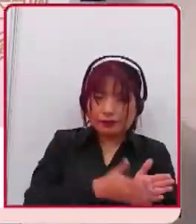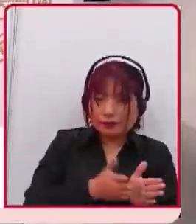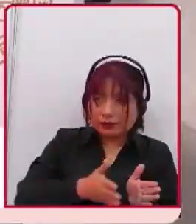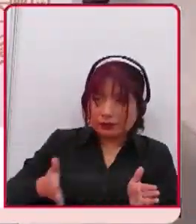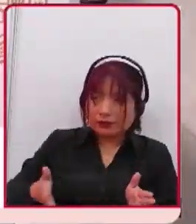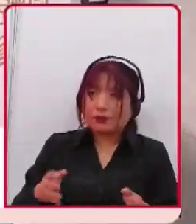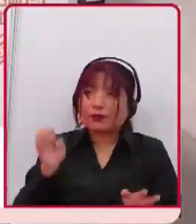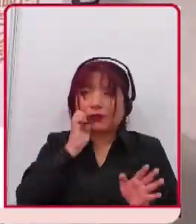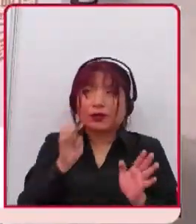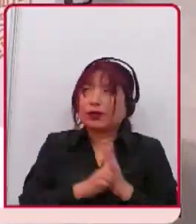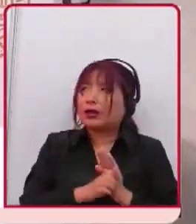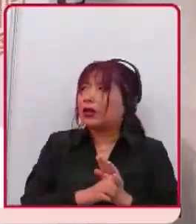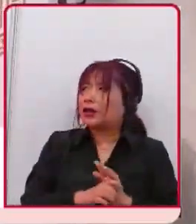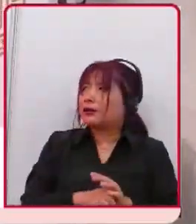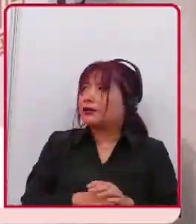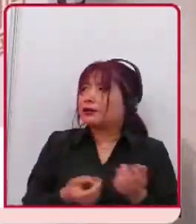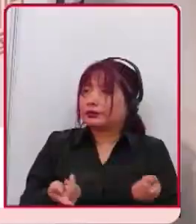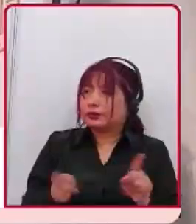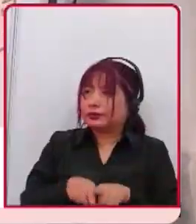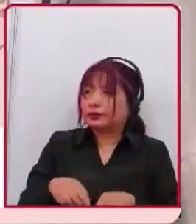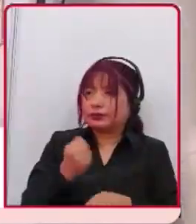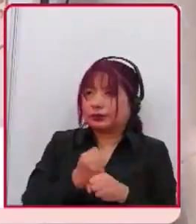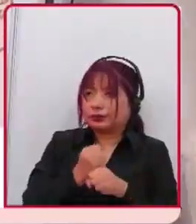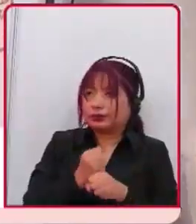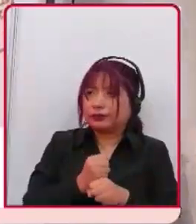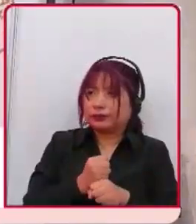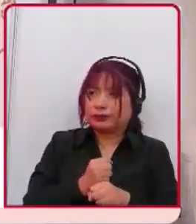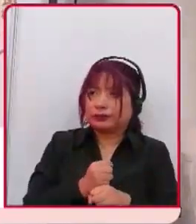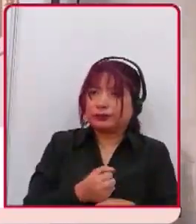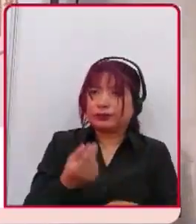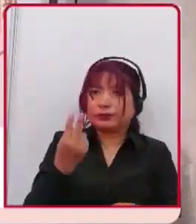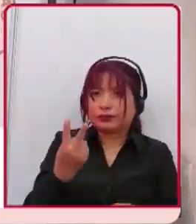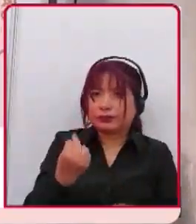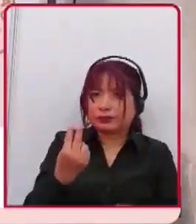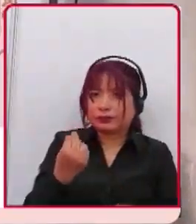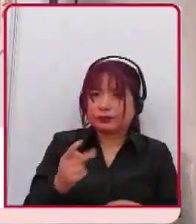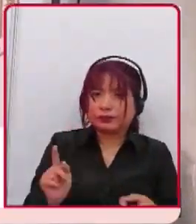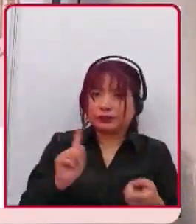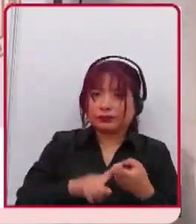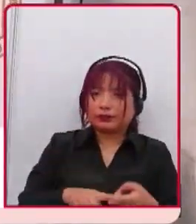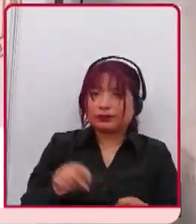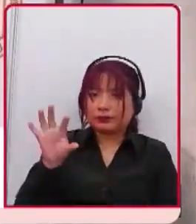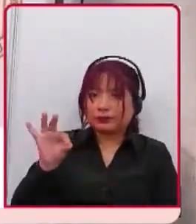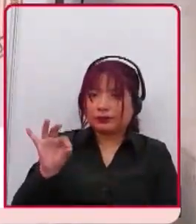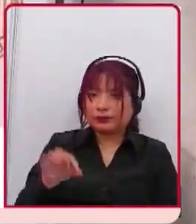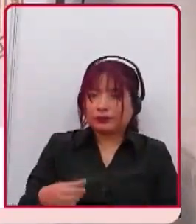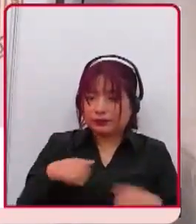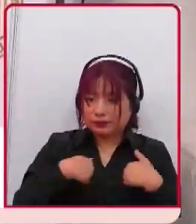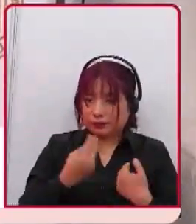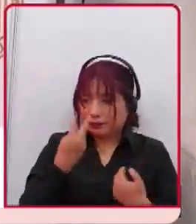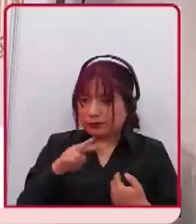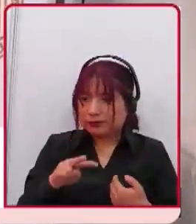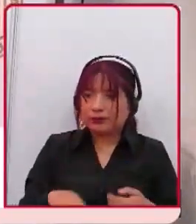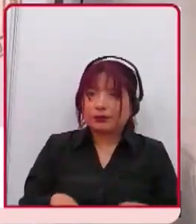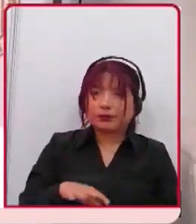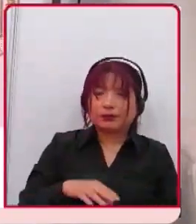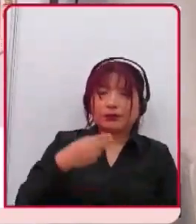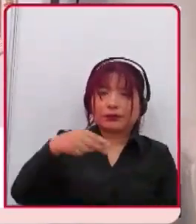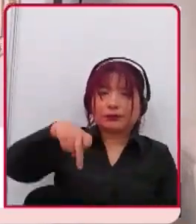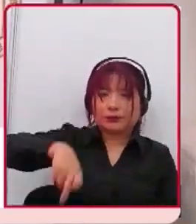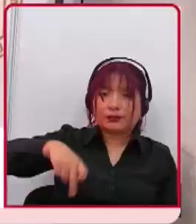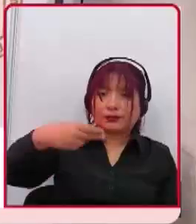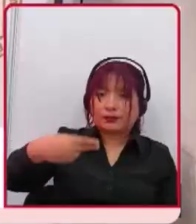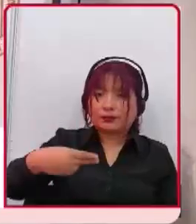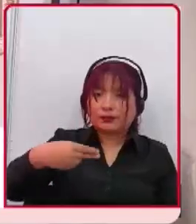ejemplo, cuando trabajamos a pHs de 12 hasta 9, pudimos ver que a pHs más bajos